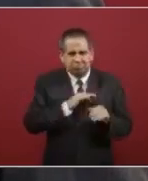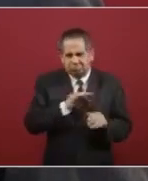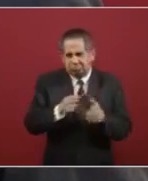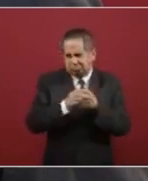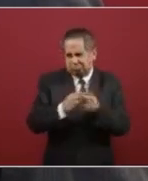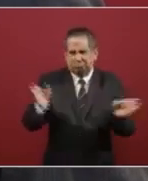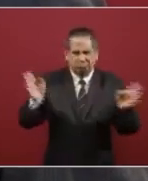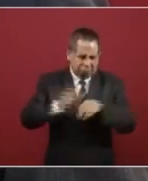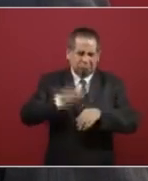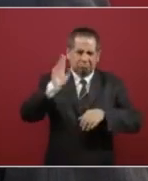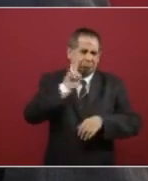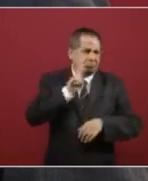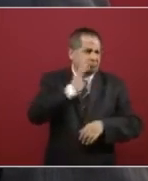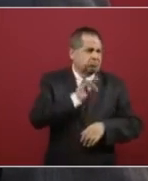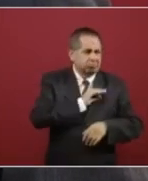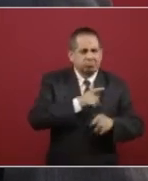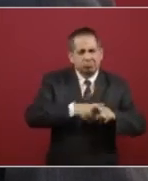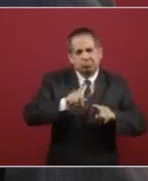abra la posibilidad.